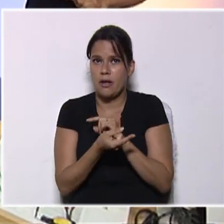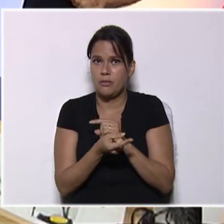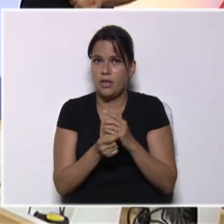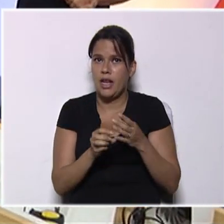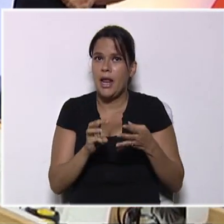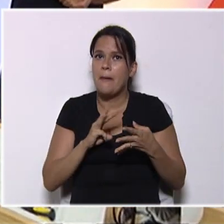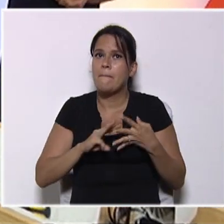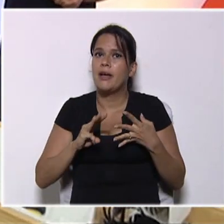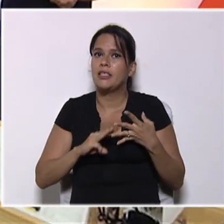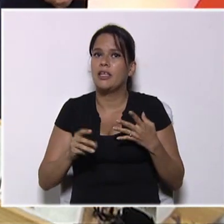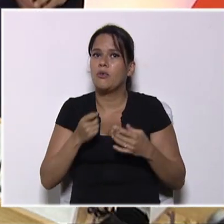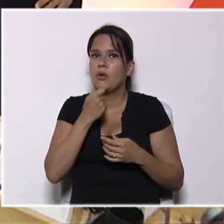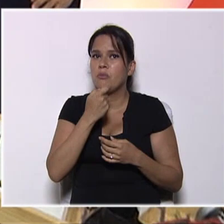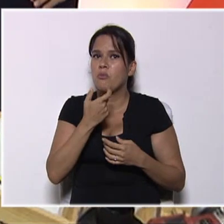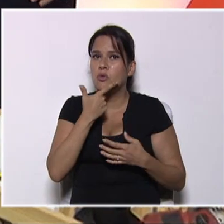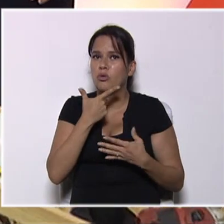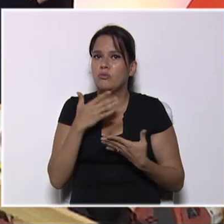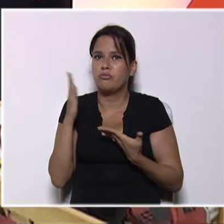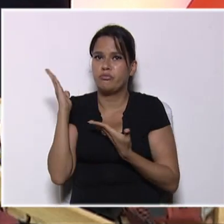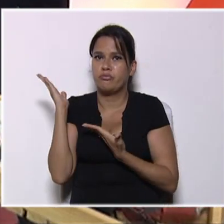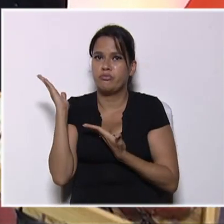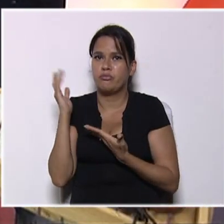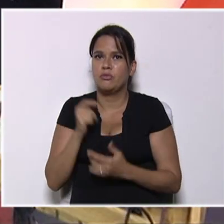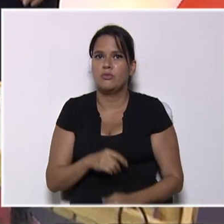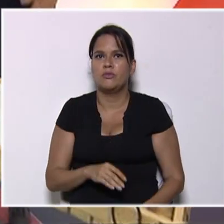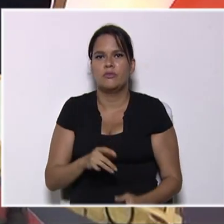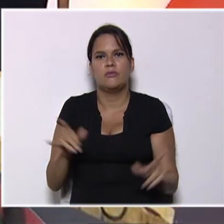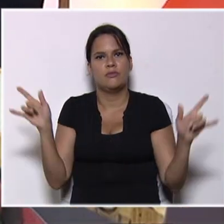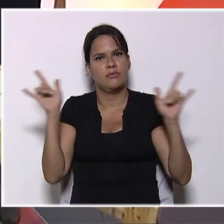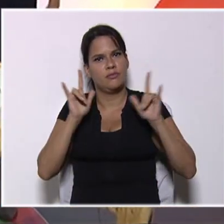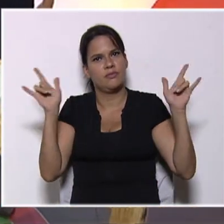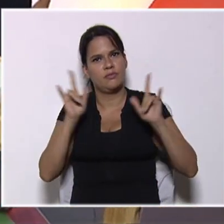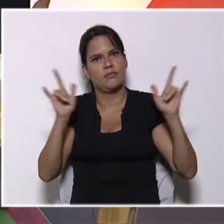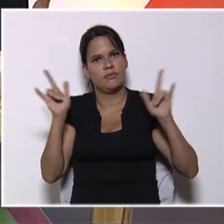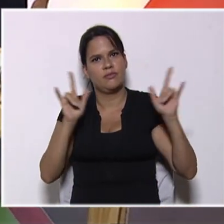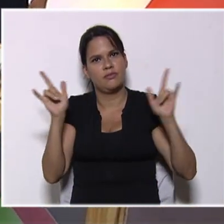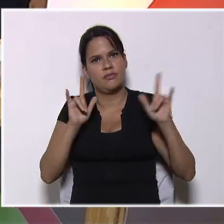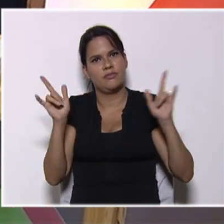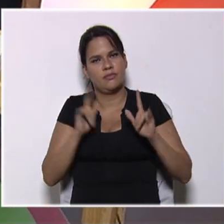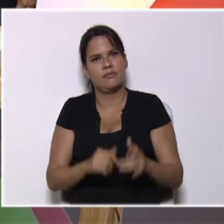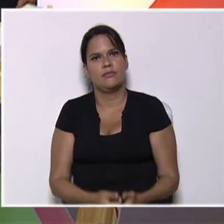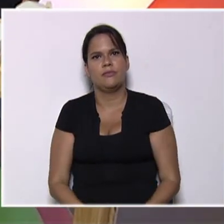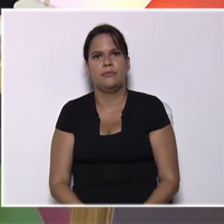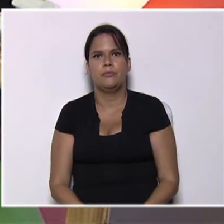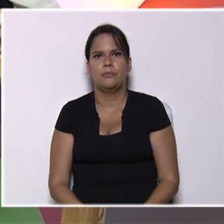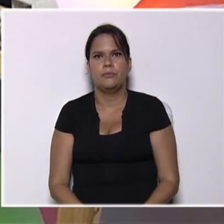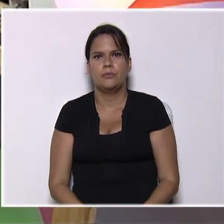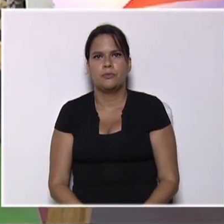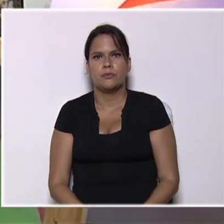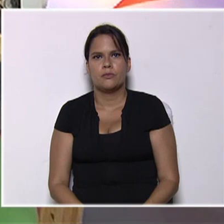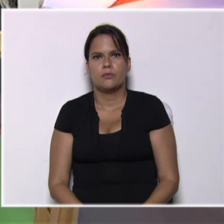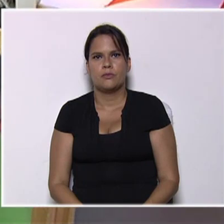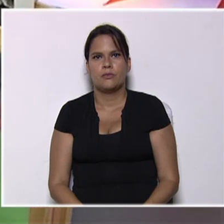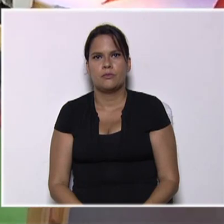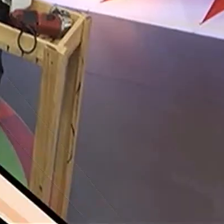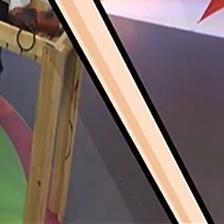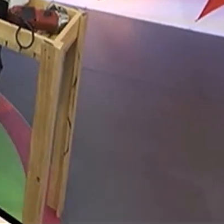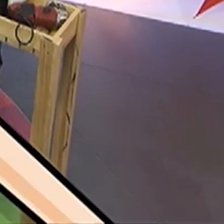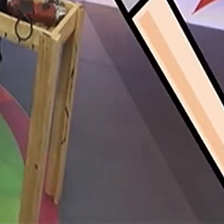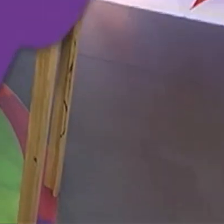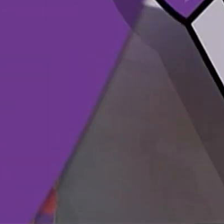algo hermoso como estos productos. Muchachos, feliz tarde. Nos vemos el próximo jueves. Gracias, Omaira. Gracias, Reinaldo.